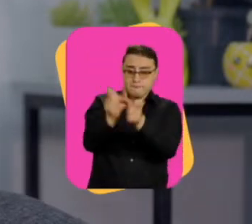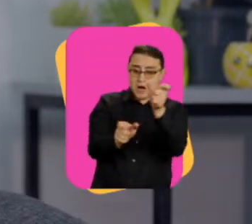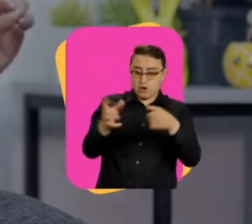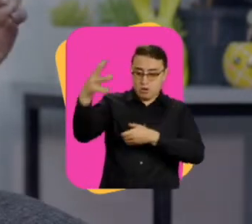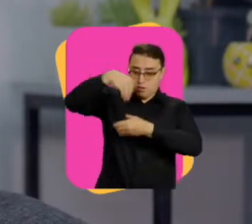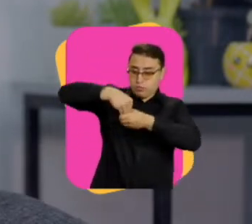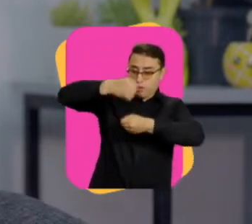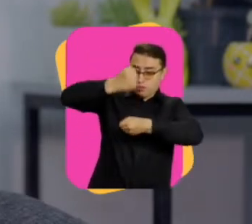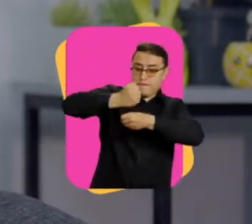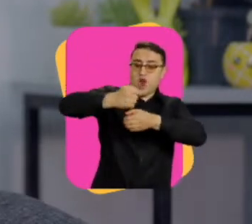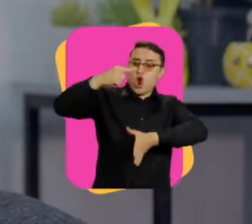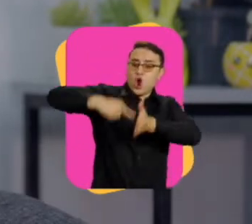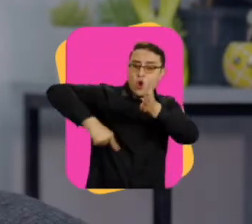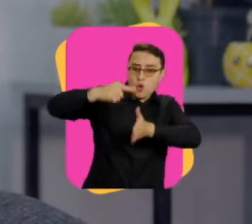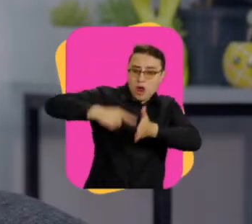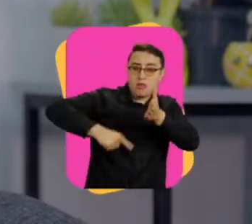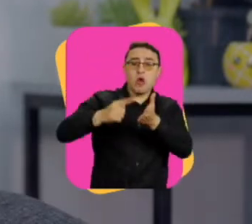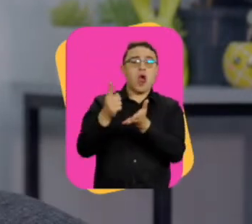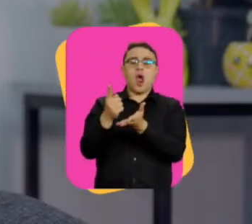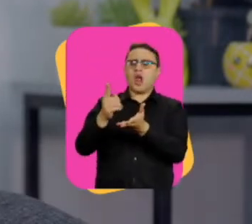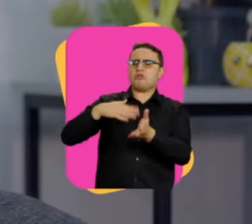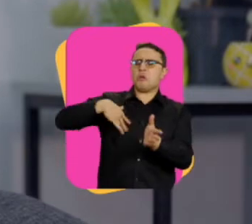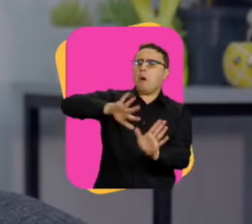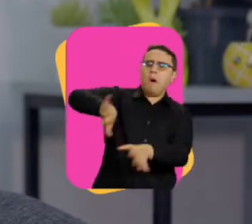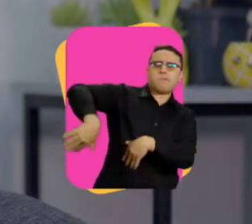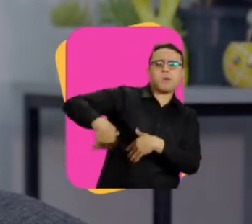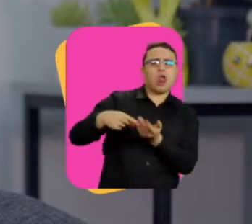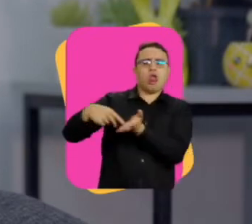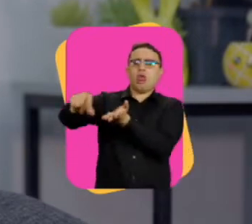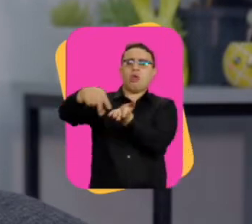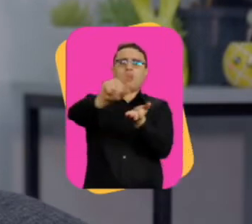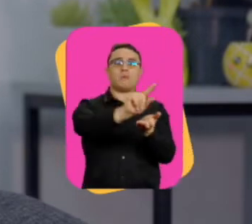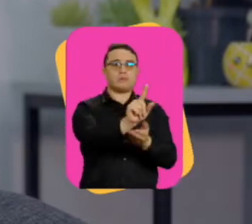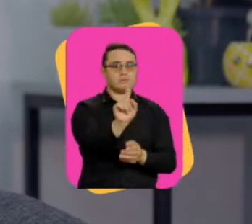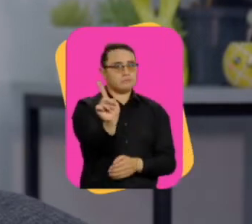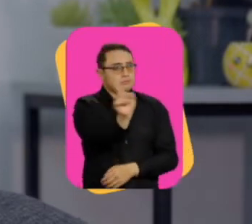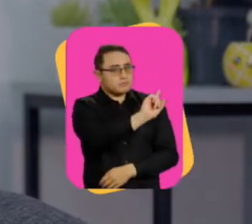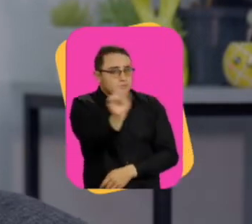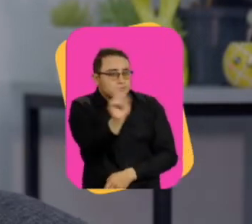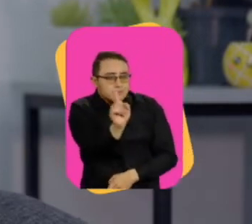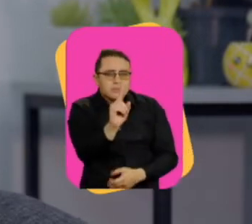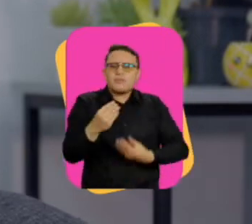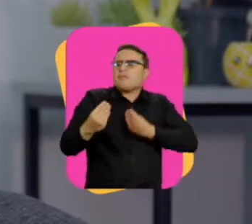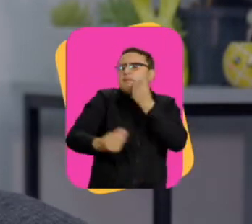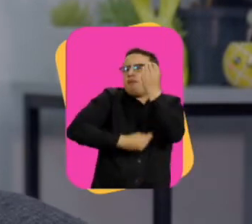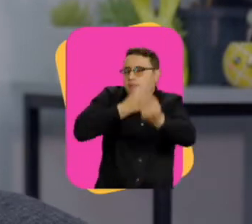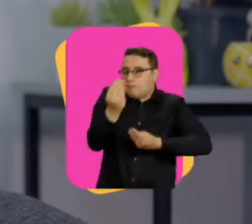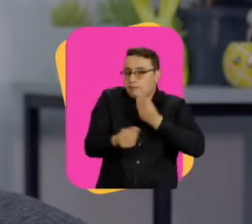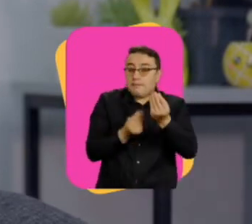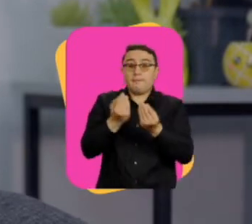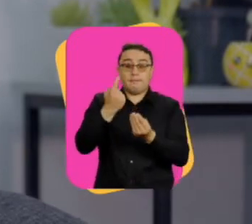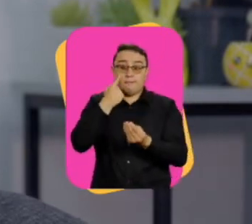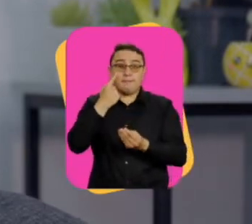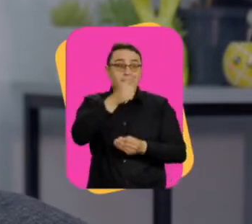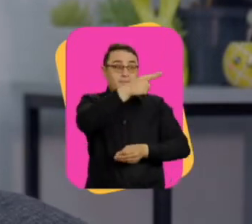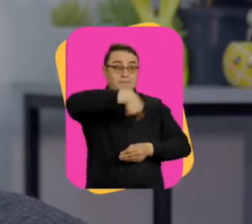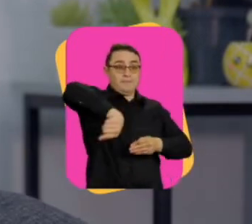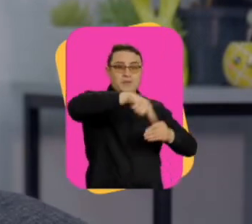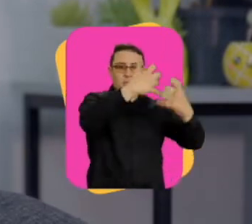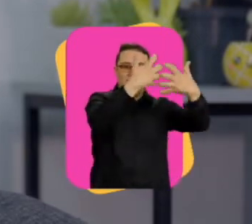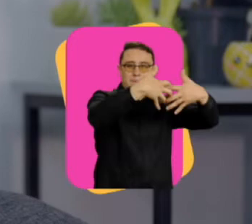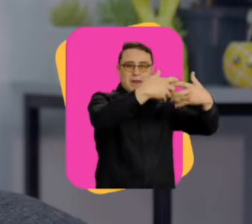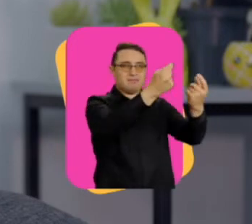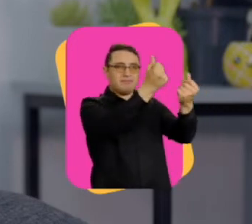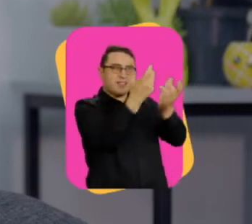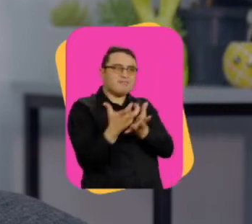obligaciones contractuales o laborales con nuestro talento y con nuestra gente. Así que lo que hicimos fue cumplir a nuestros clientes para sí mismo